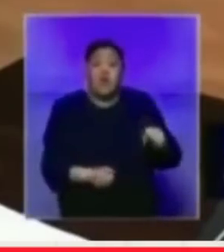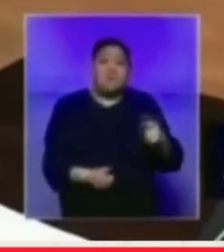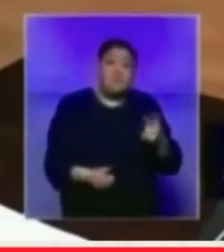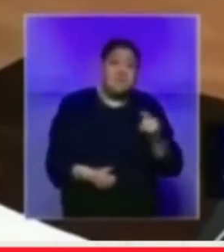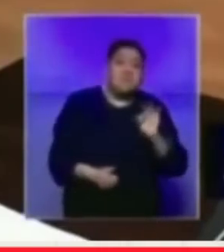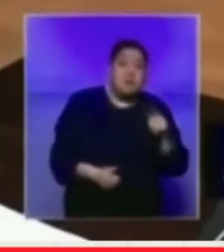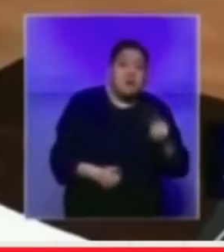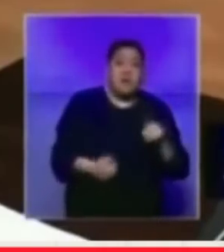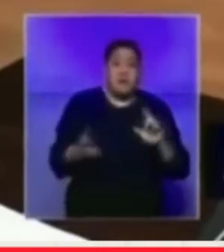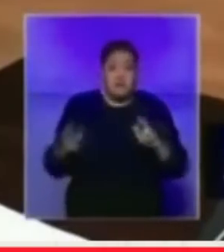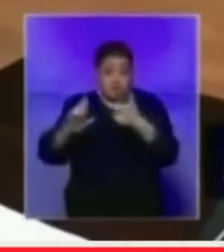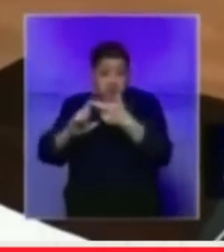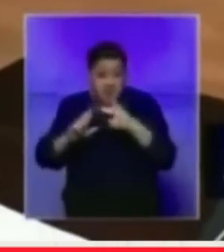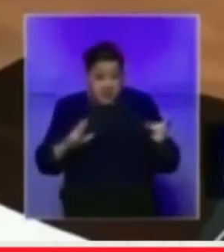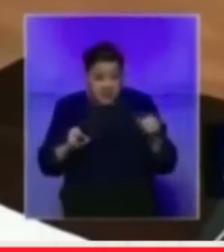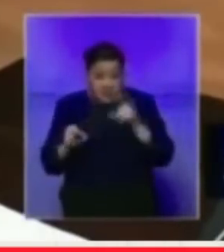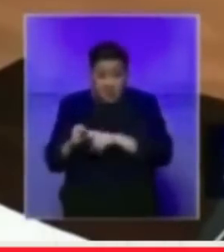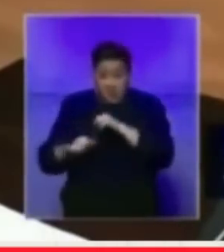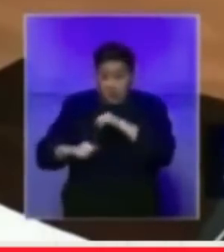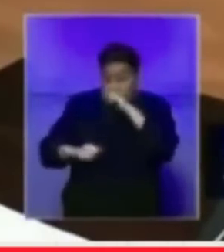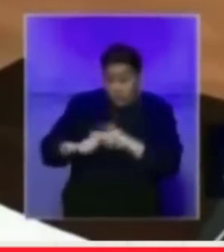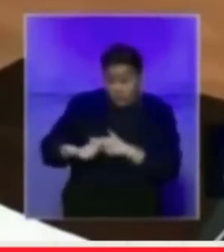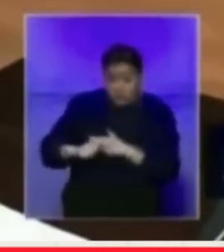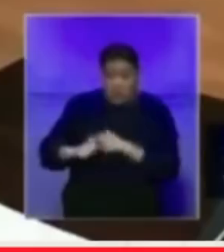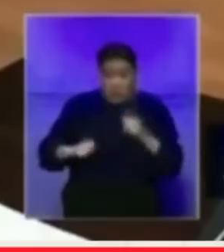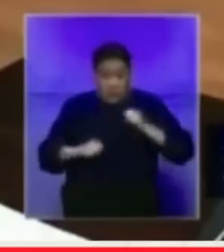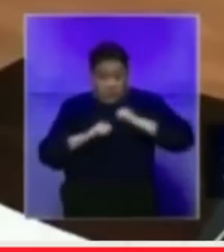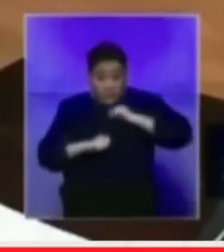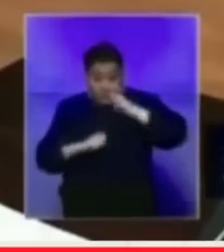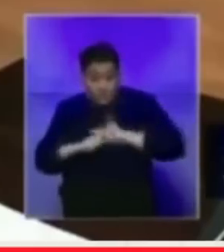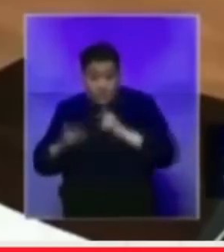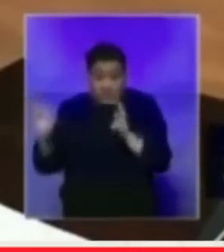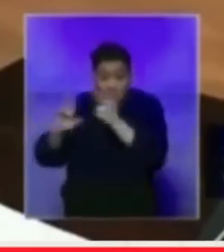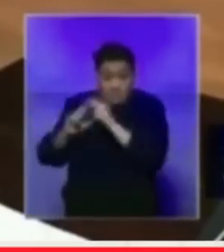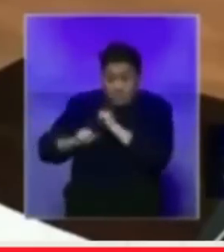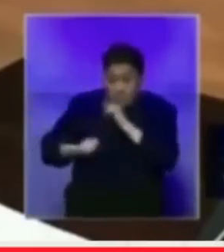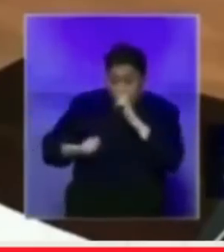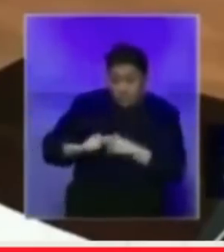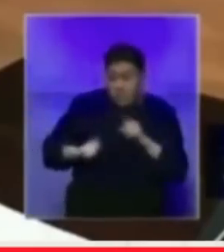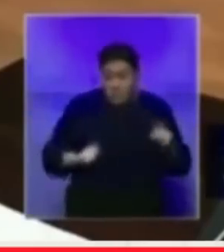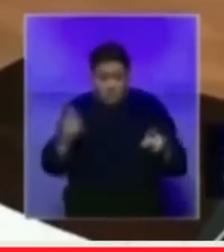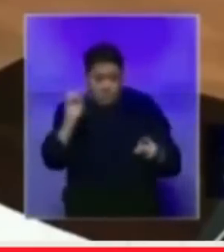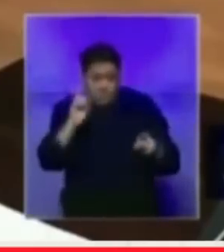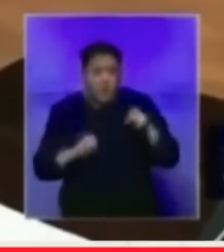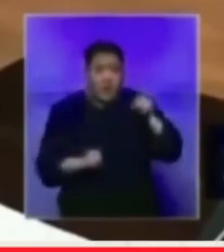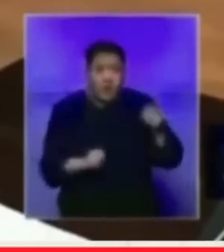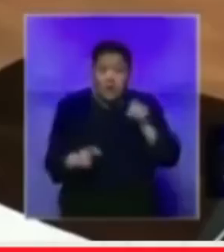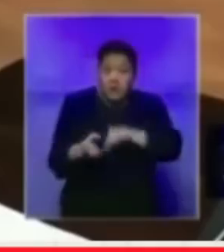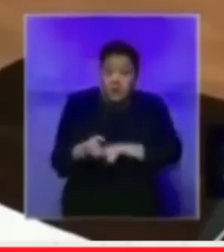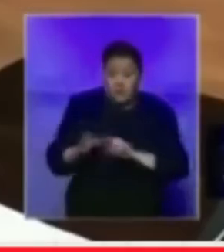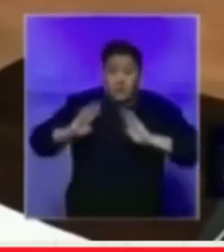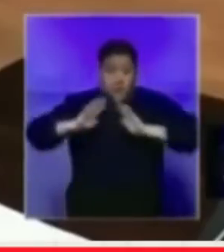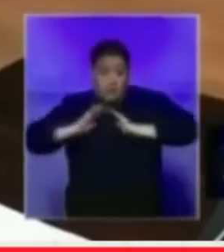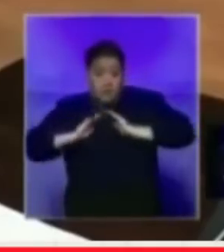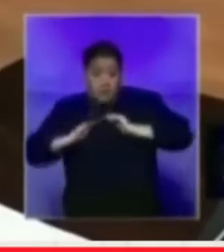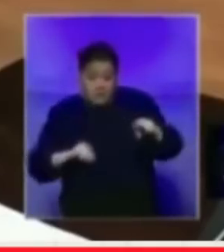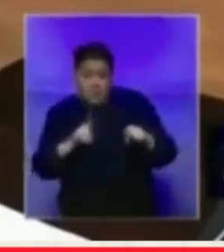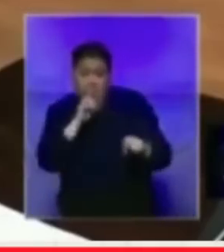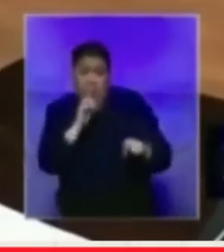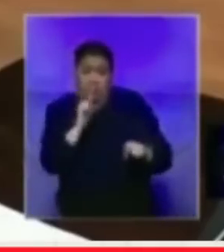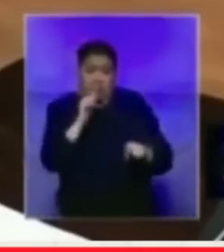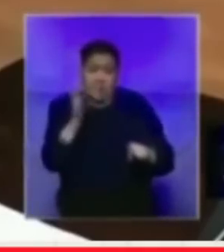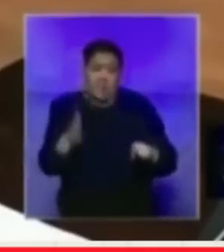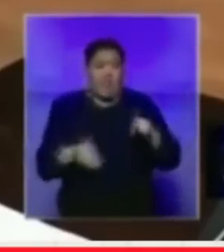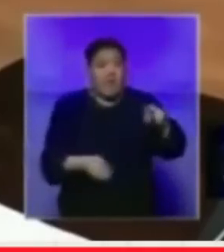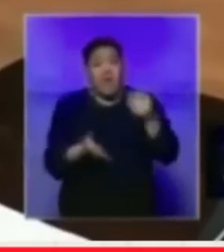estado eclesiástico, no es ministra de culto religioso, ni está en servicio activo en las Fuerzas Armadas. No fue secretaria